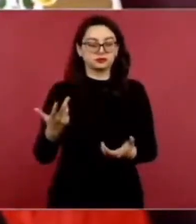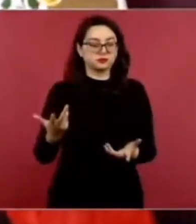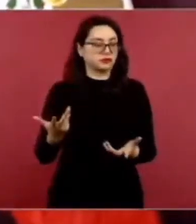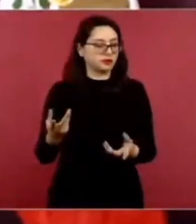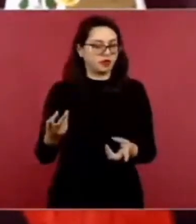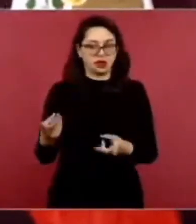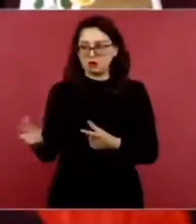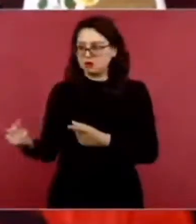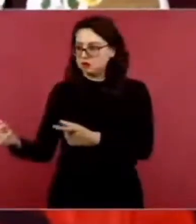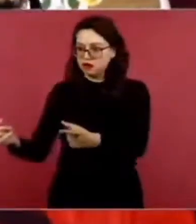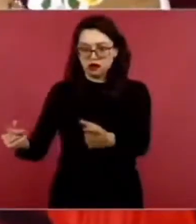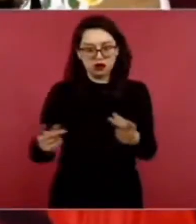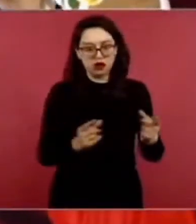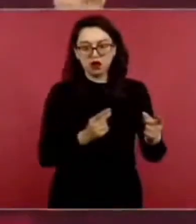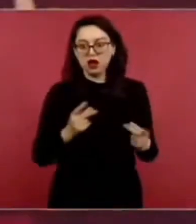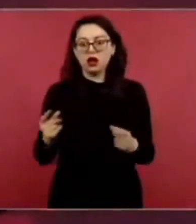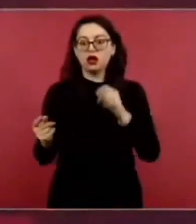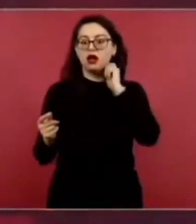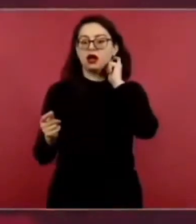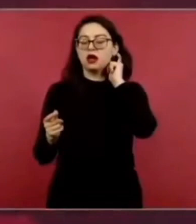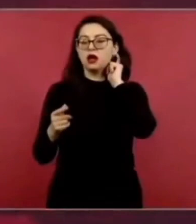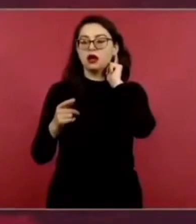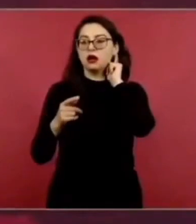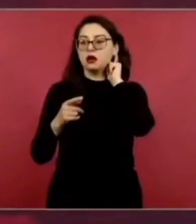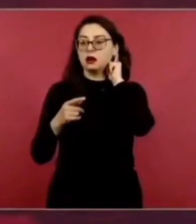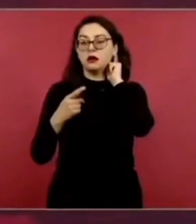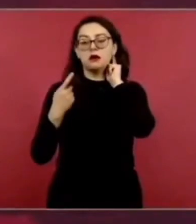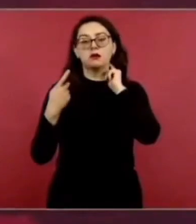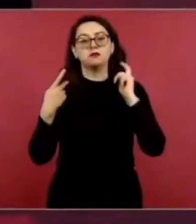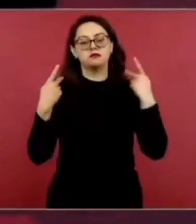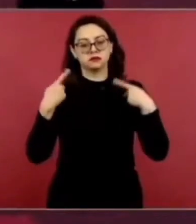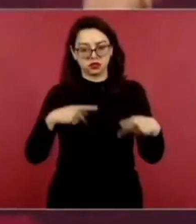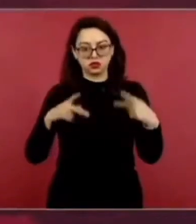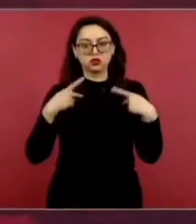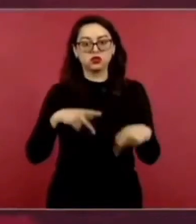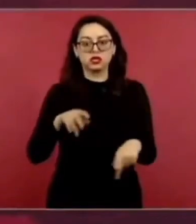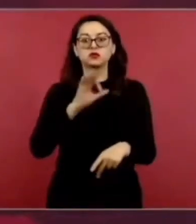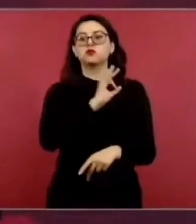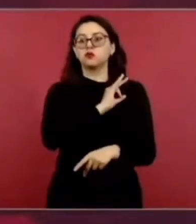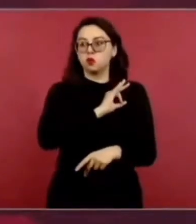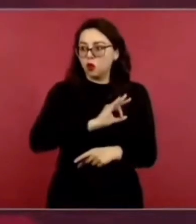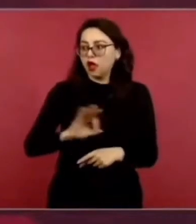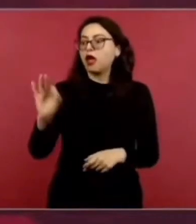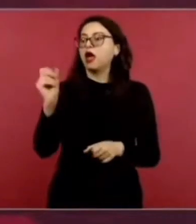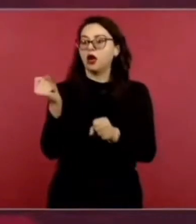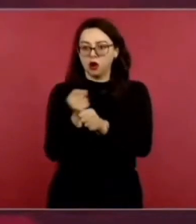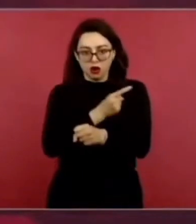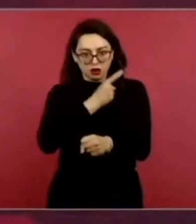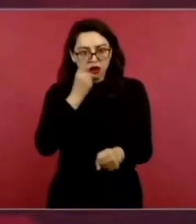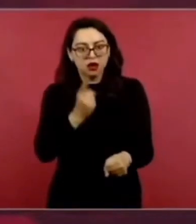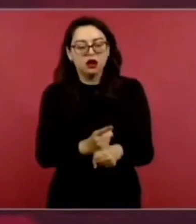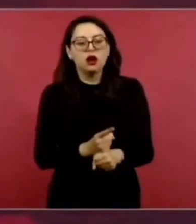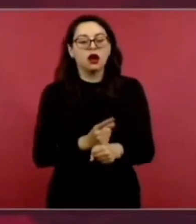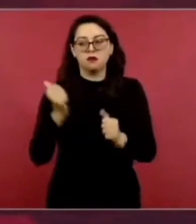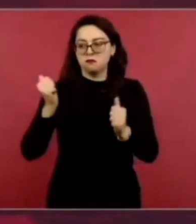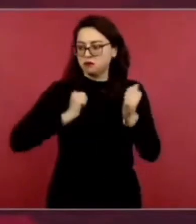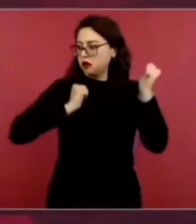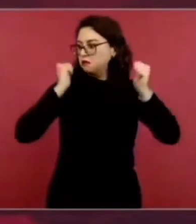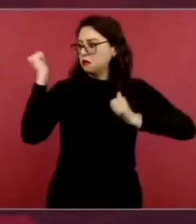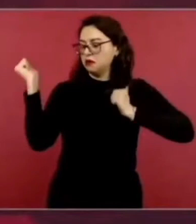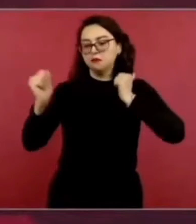fábrica de ilusiones, porque habían oportunidades. Todo